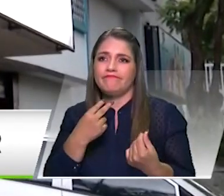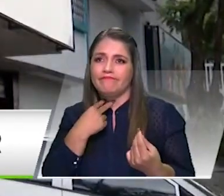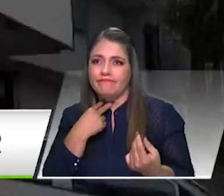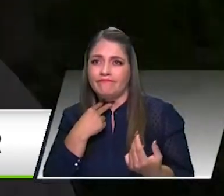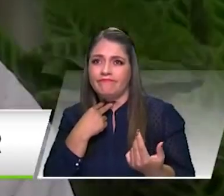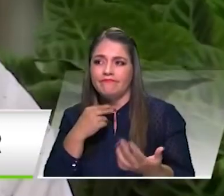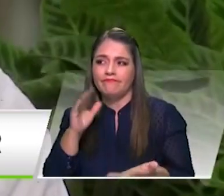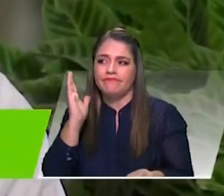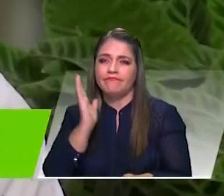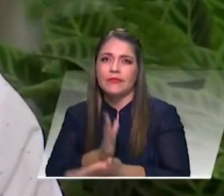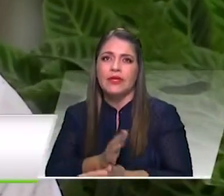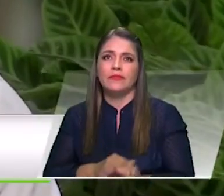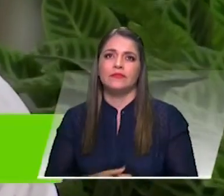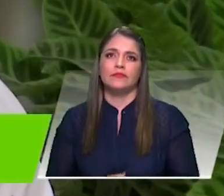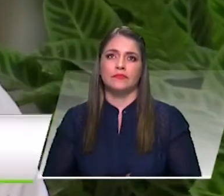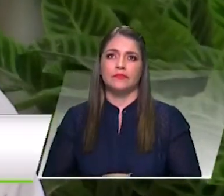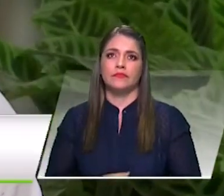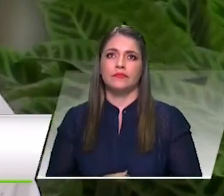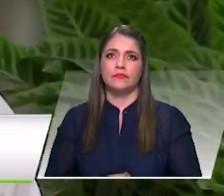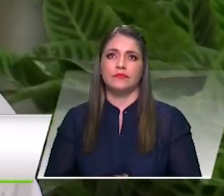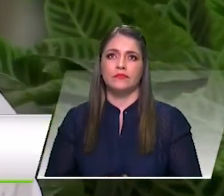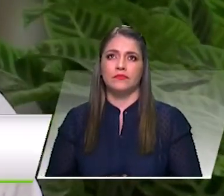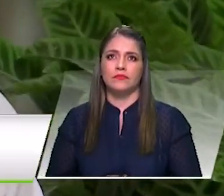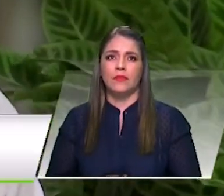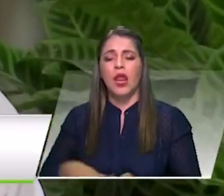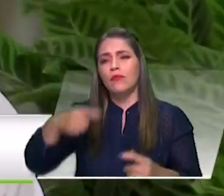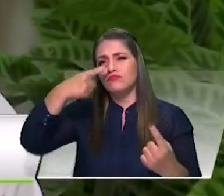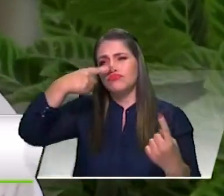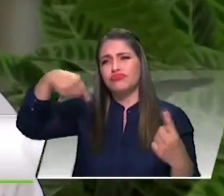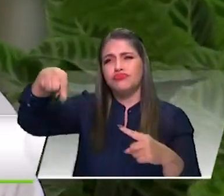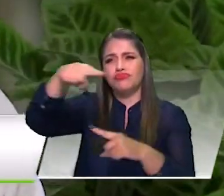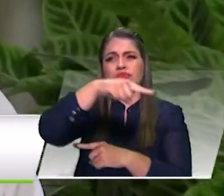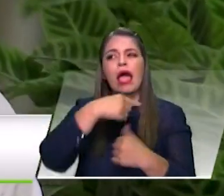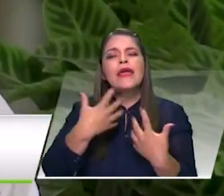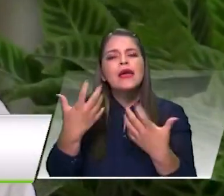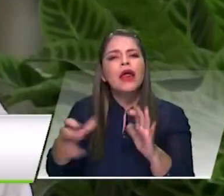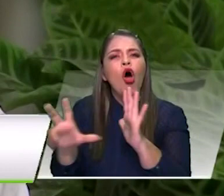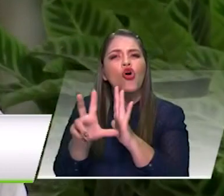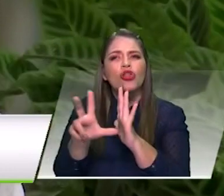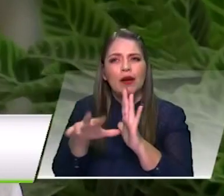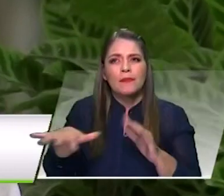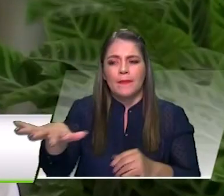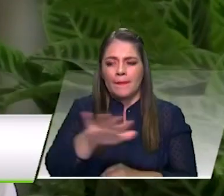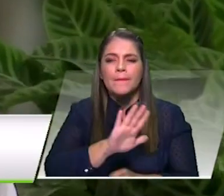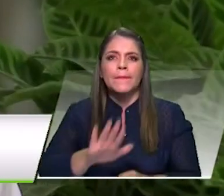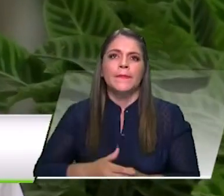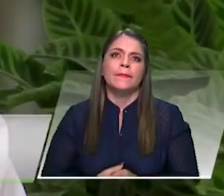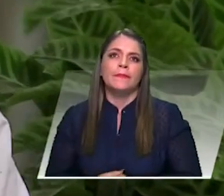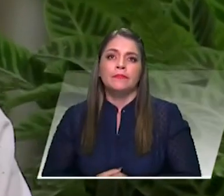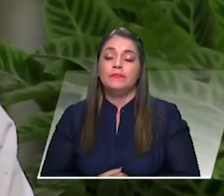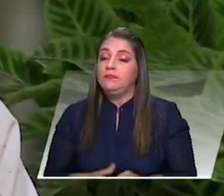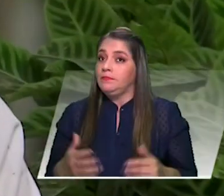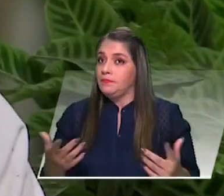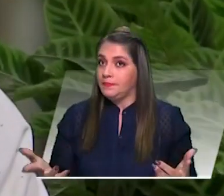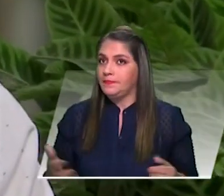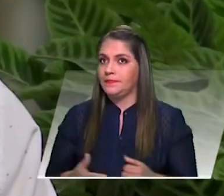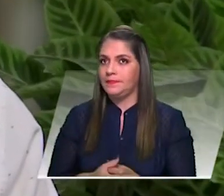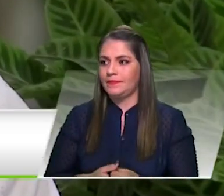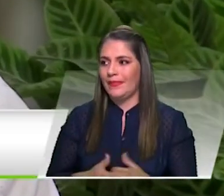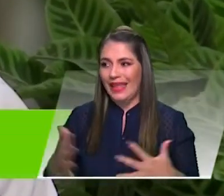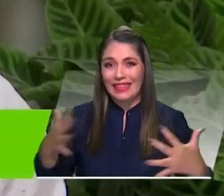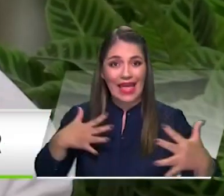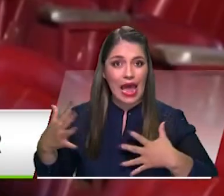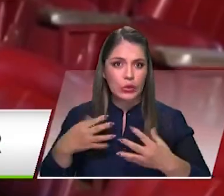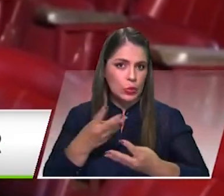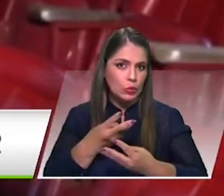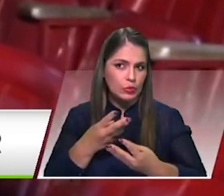concretó. Había un proyecto turístico que era hacer un hotel allí y desde luego pues el teatro no